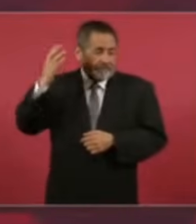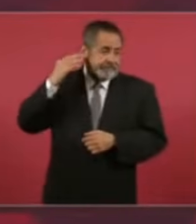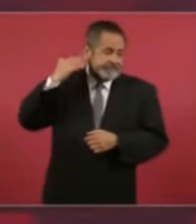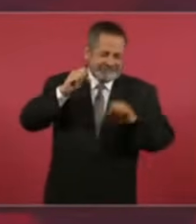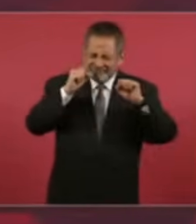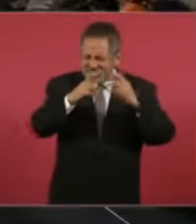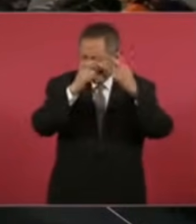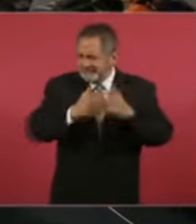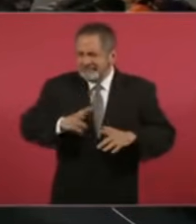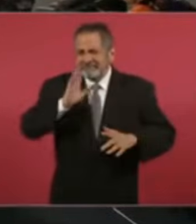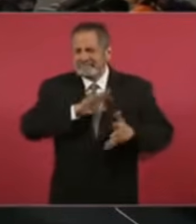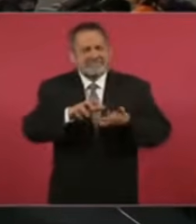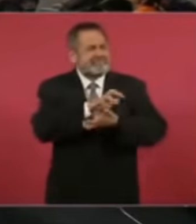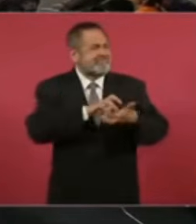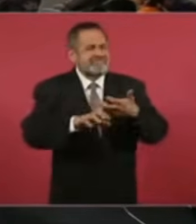deshecho,